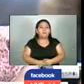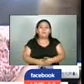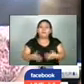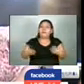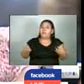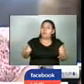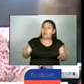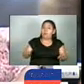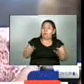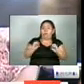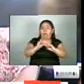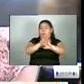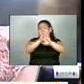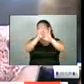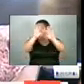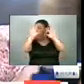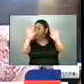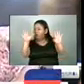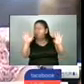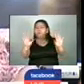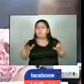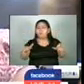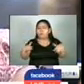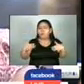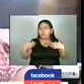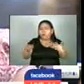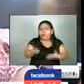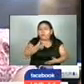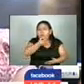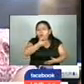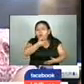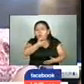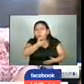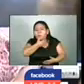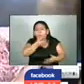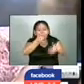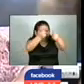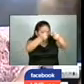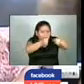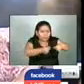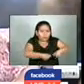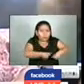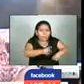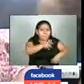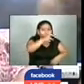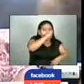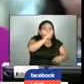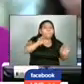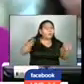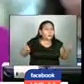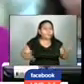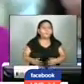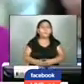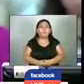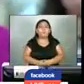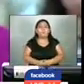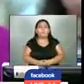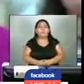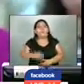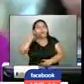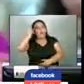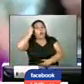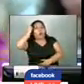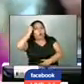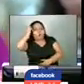Y si son tan transparentes, ¿por qué toda esta información está declarada bajo reserva? Estos